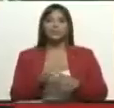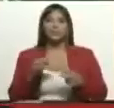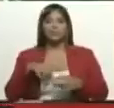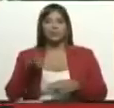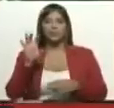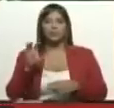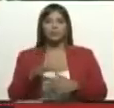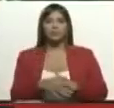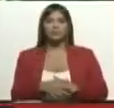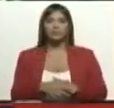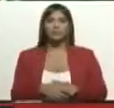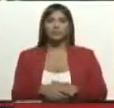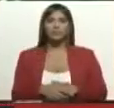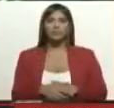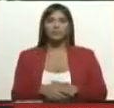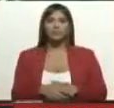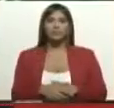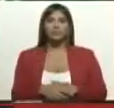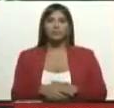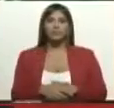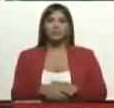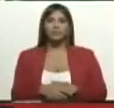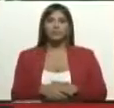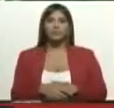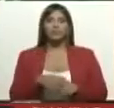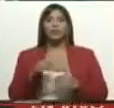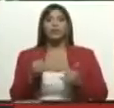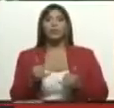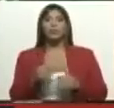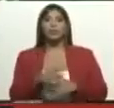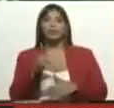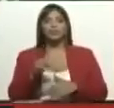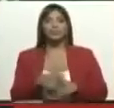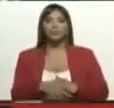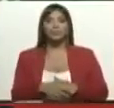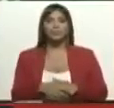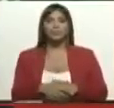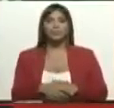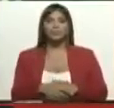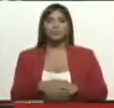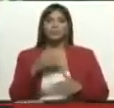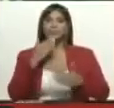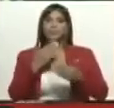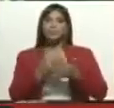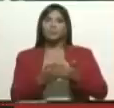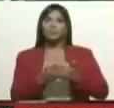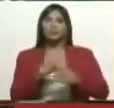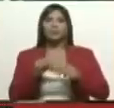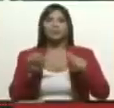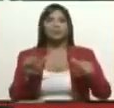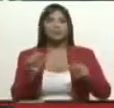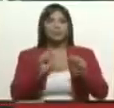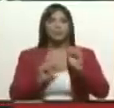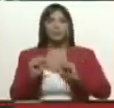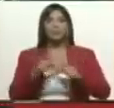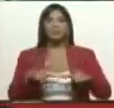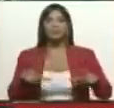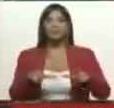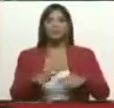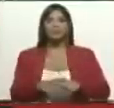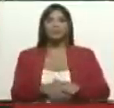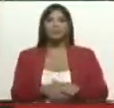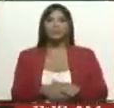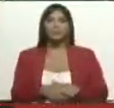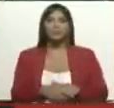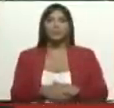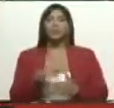patria. Un momento también para pedirles al sistema defensivo territorial